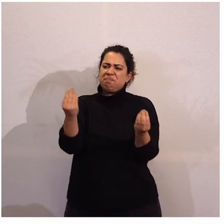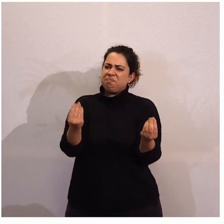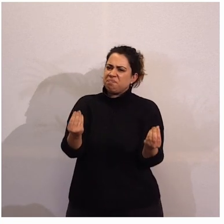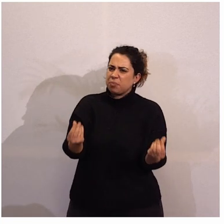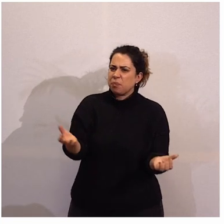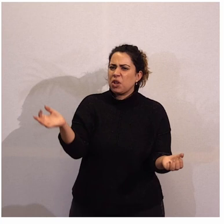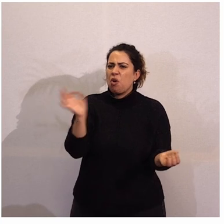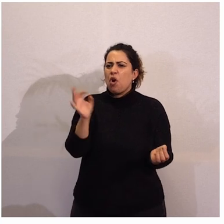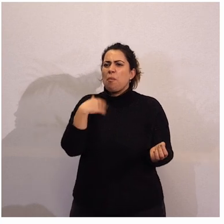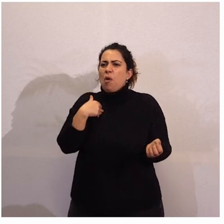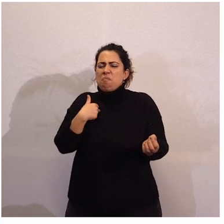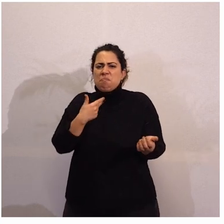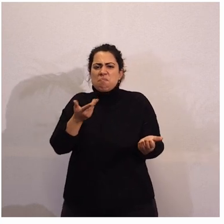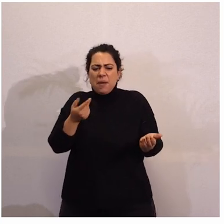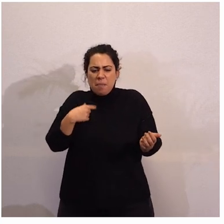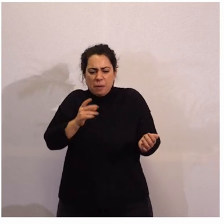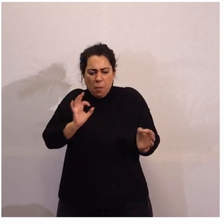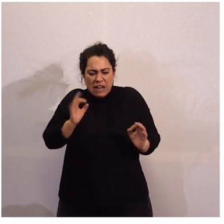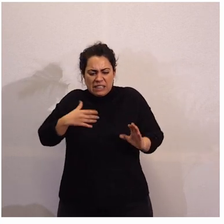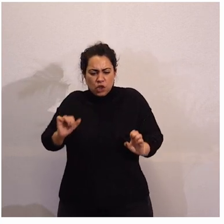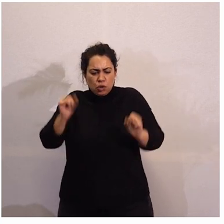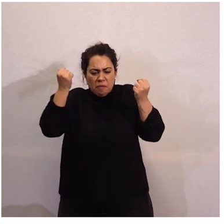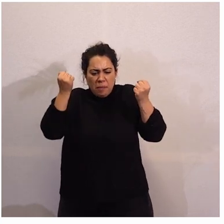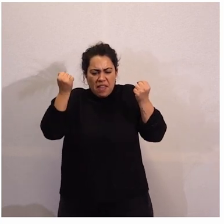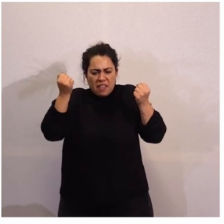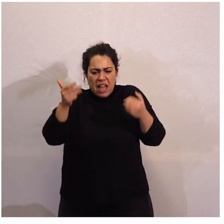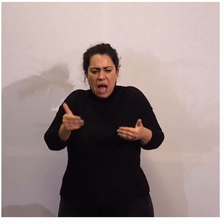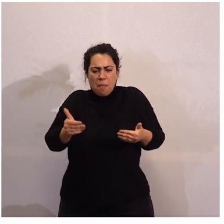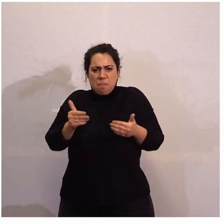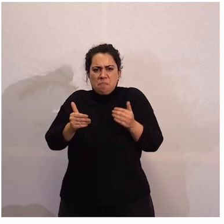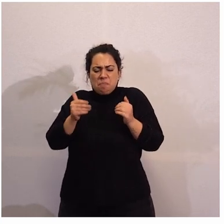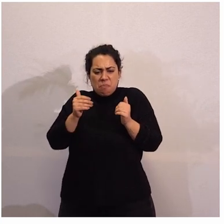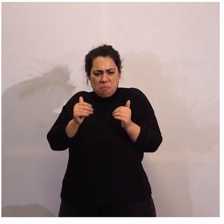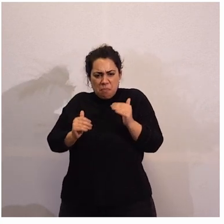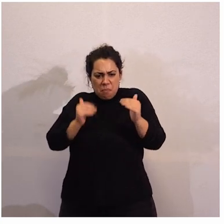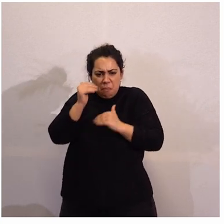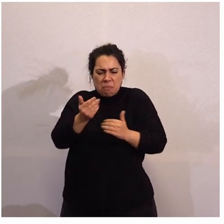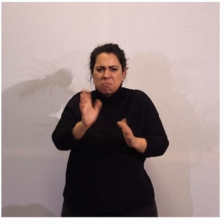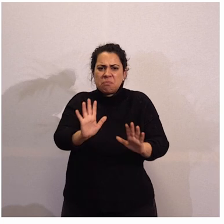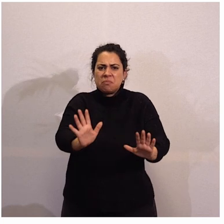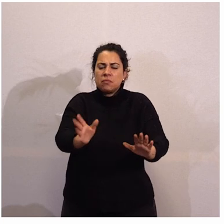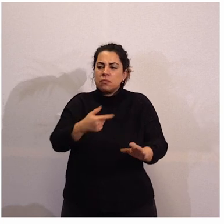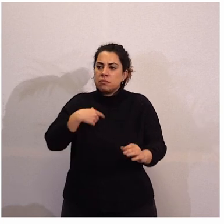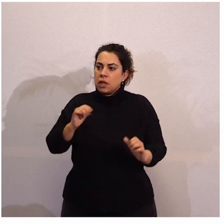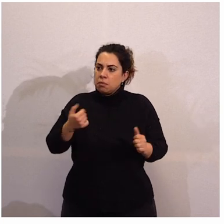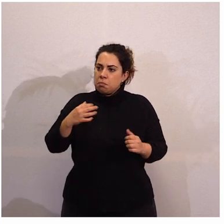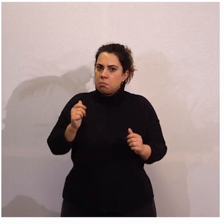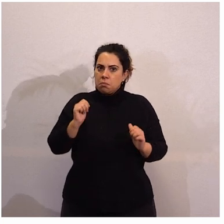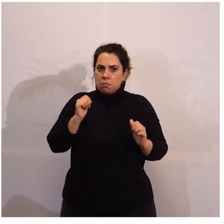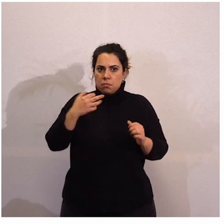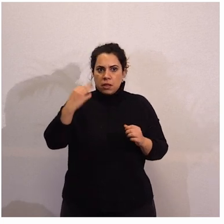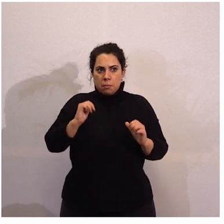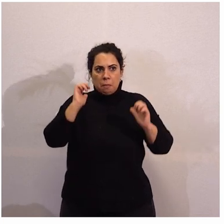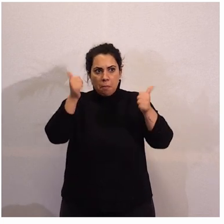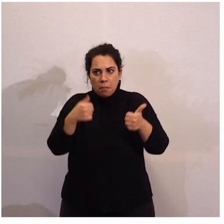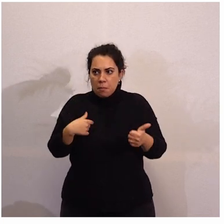de no ir más allá de la pura supervivencia y empezar, pues, a confiar en que las personas tienen